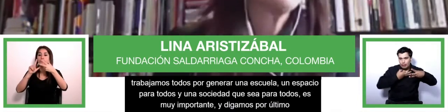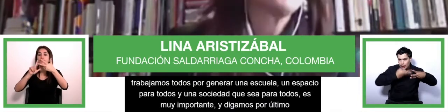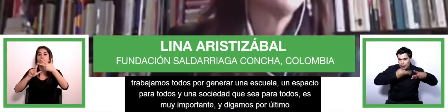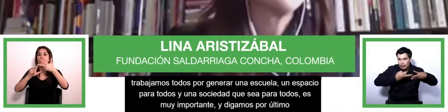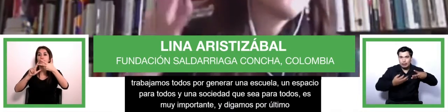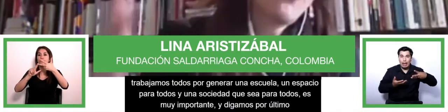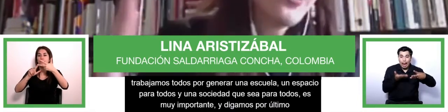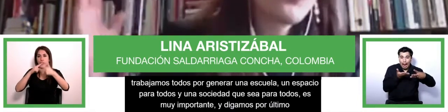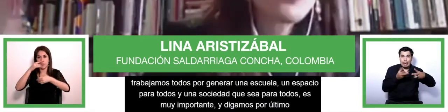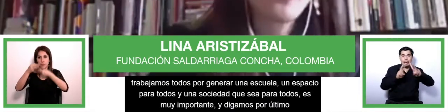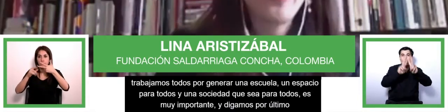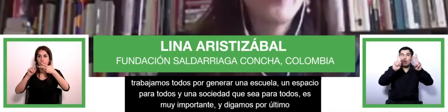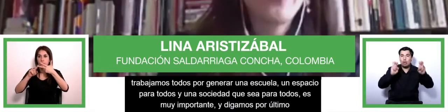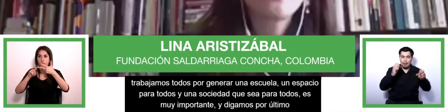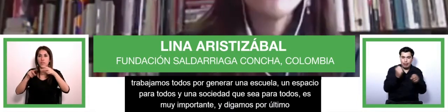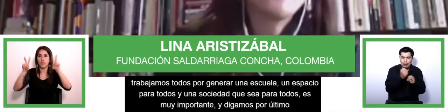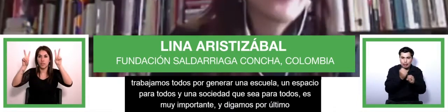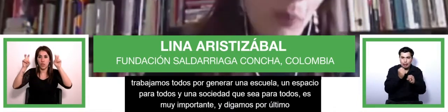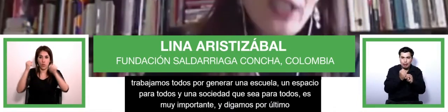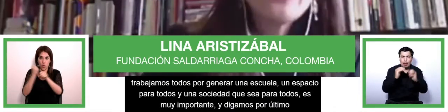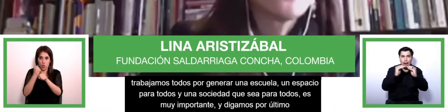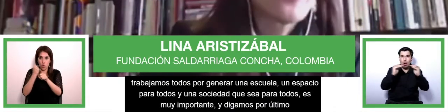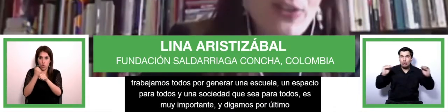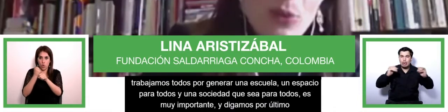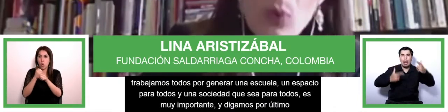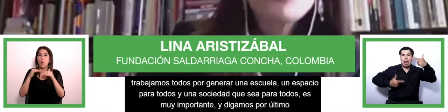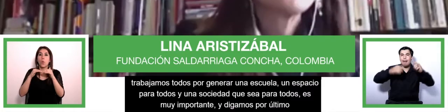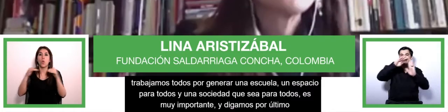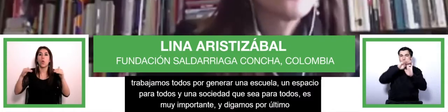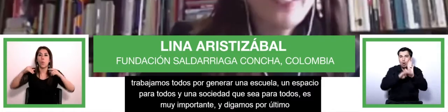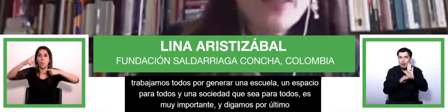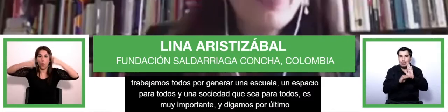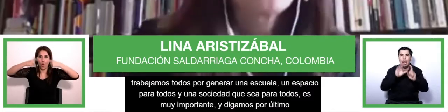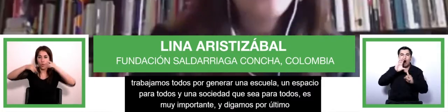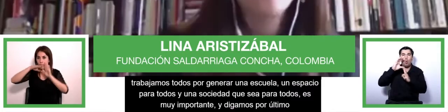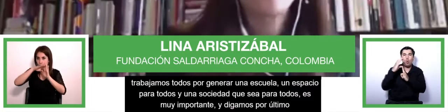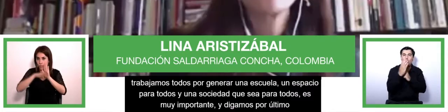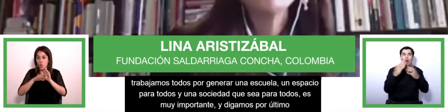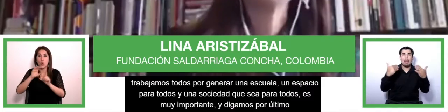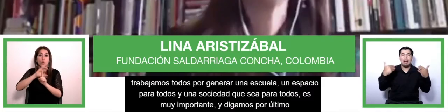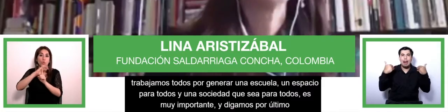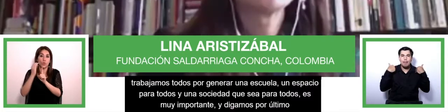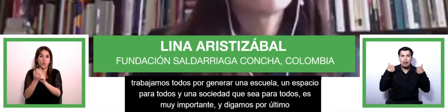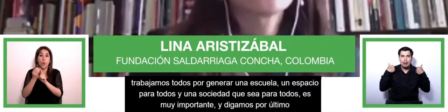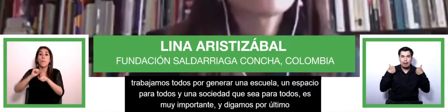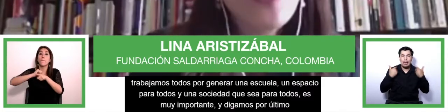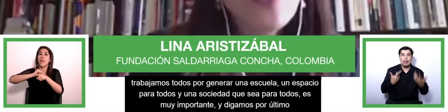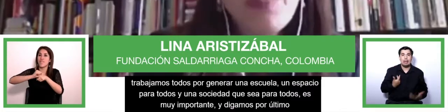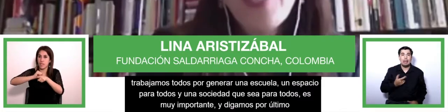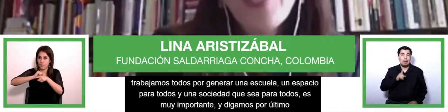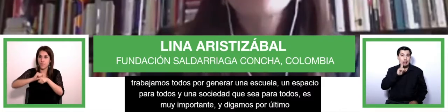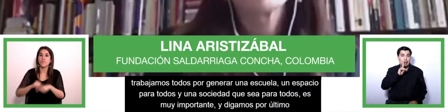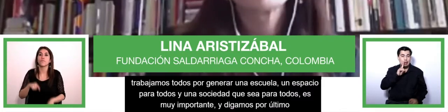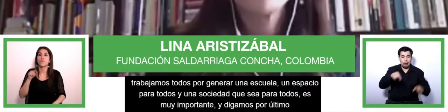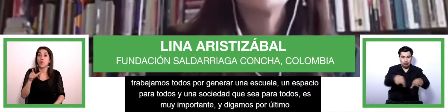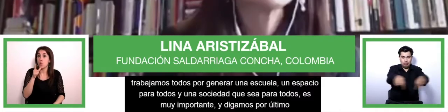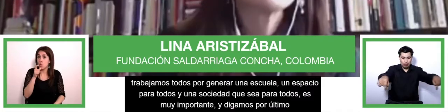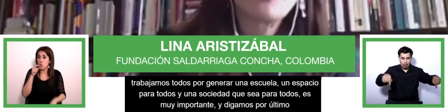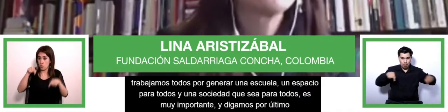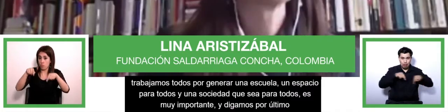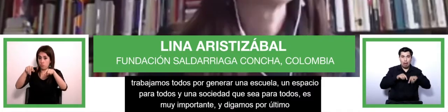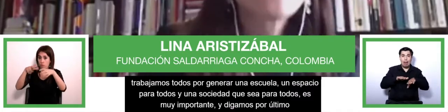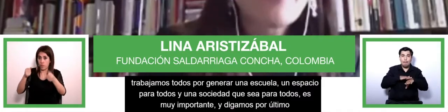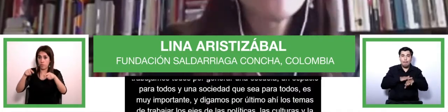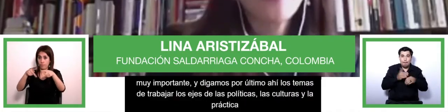pues los temas de trabajar los ejes de las políticas, las culturas y las prácticas, y de tener estos espacios que